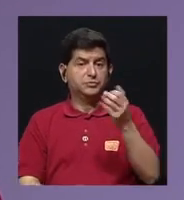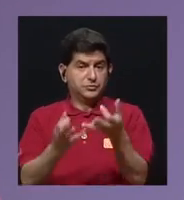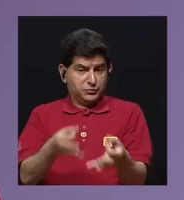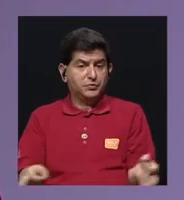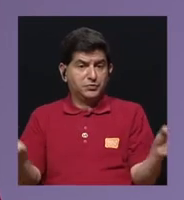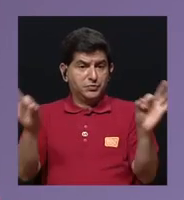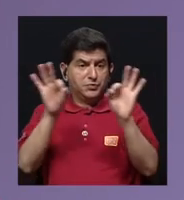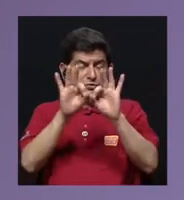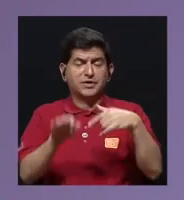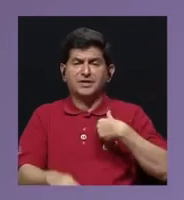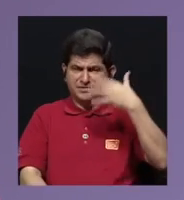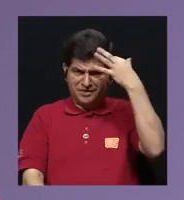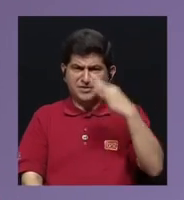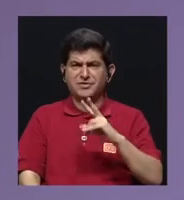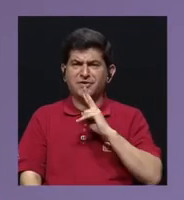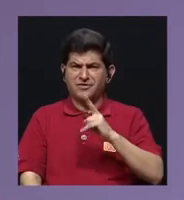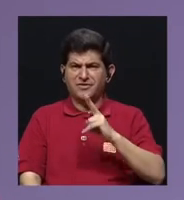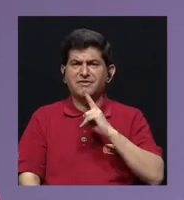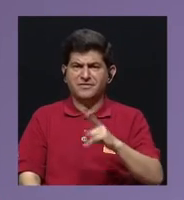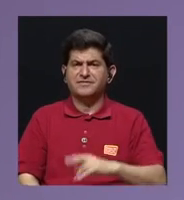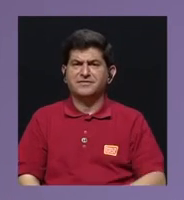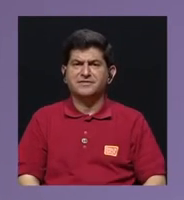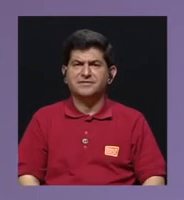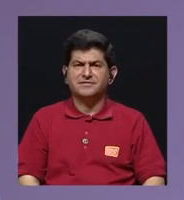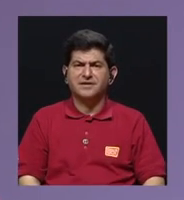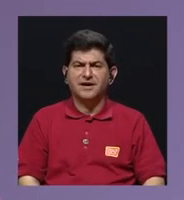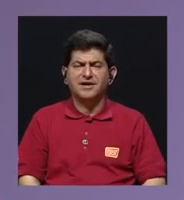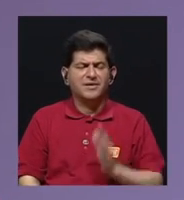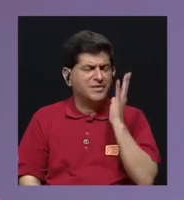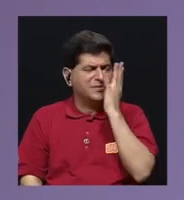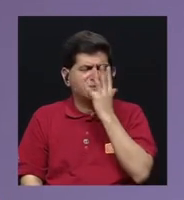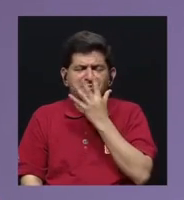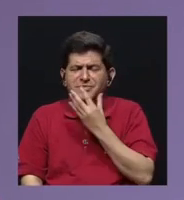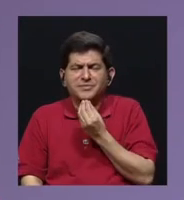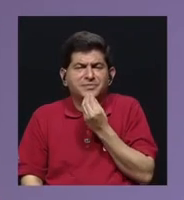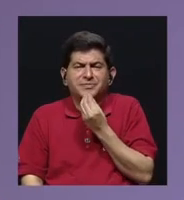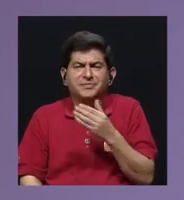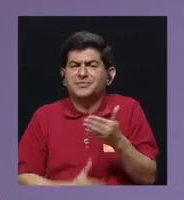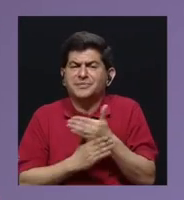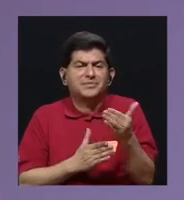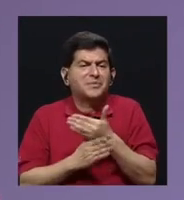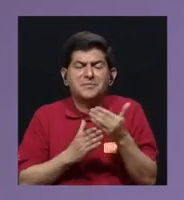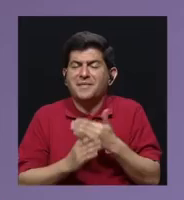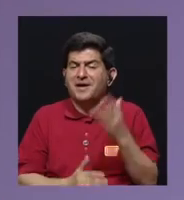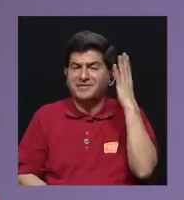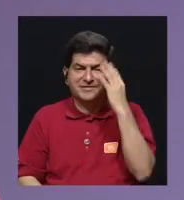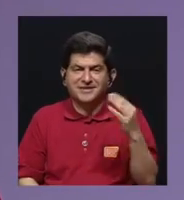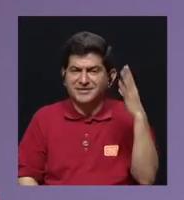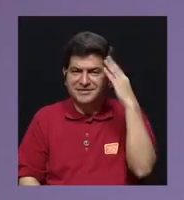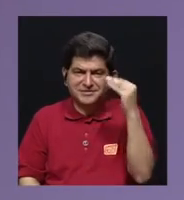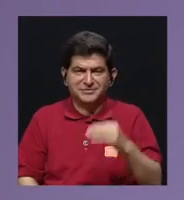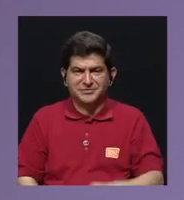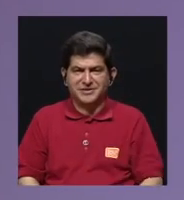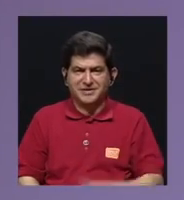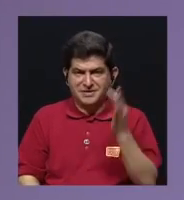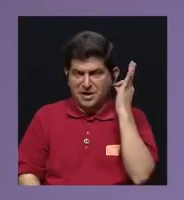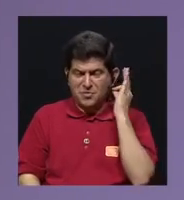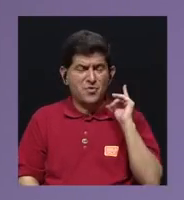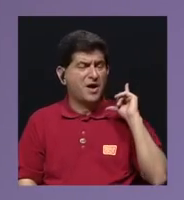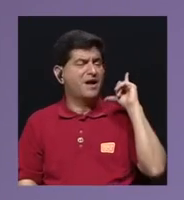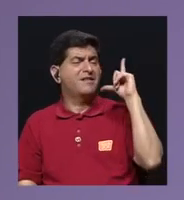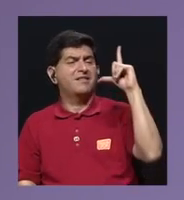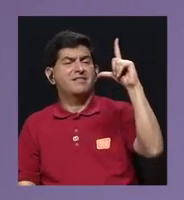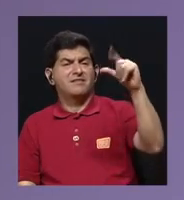para mí ha sido realmente muy, muy lindo poder compartir esta experiencia con mujeres de zonas